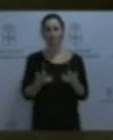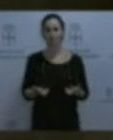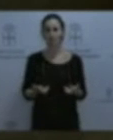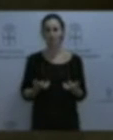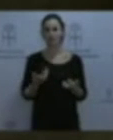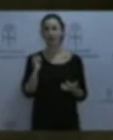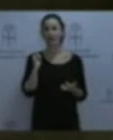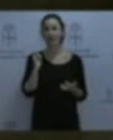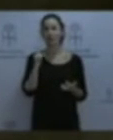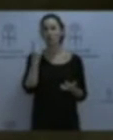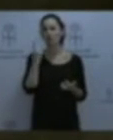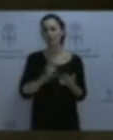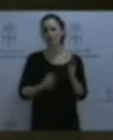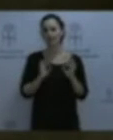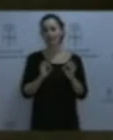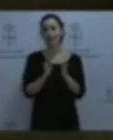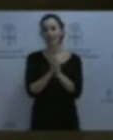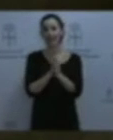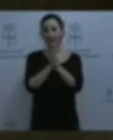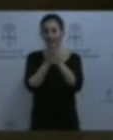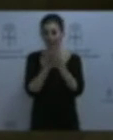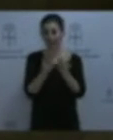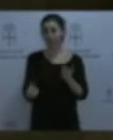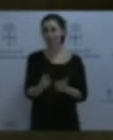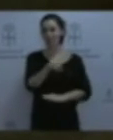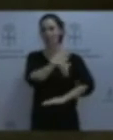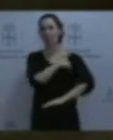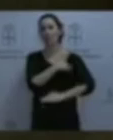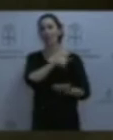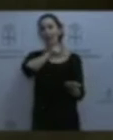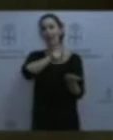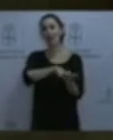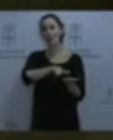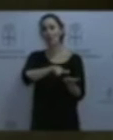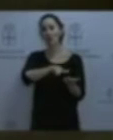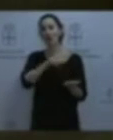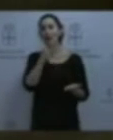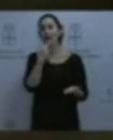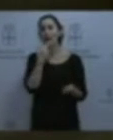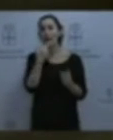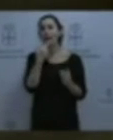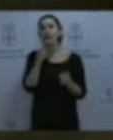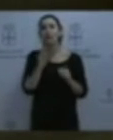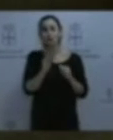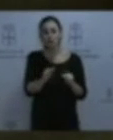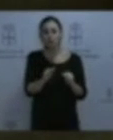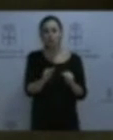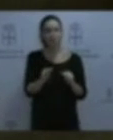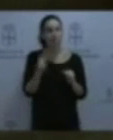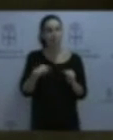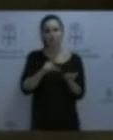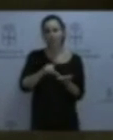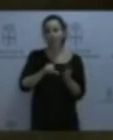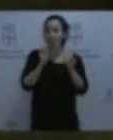una ficha en concreto sobre el libro de primero de bachillerato de lengua castellana y literatura de la editorial Edelvives, es decir, el